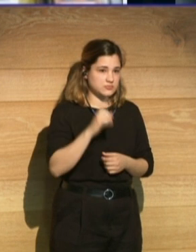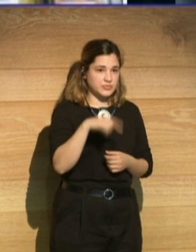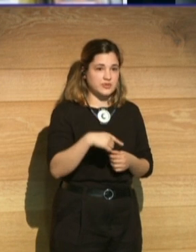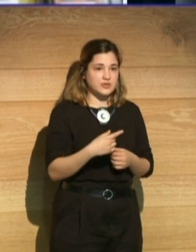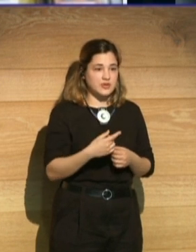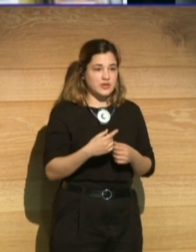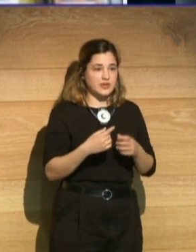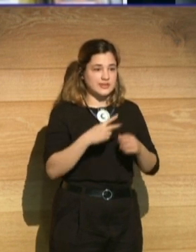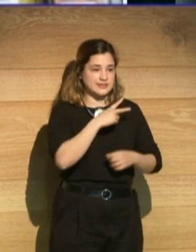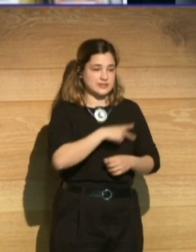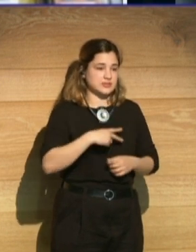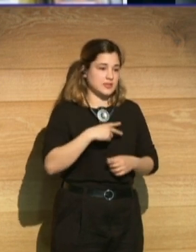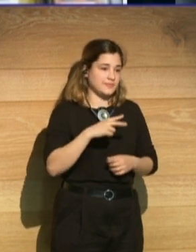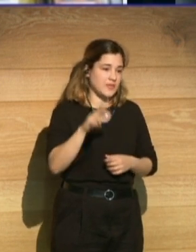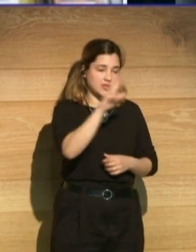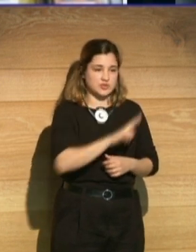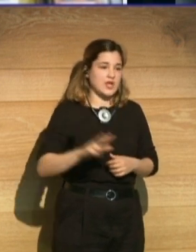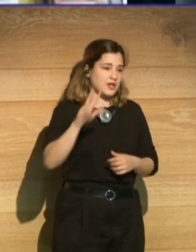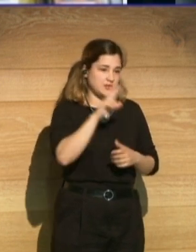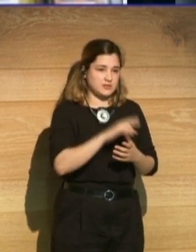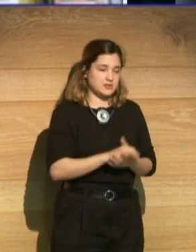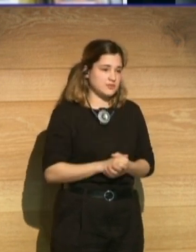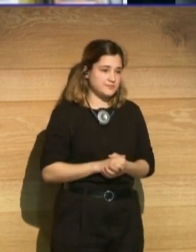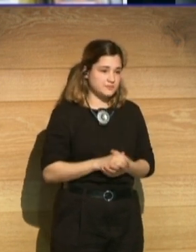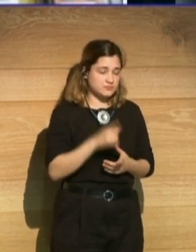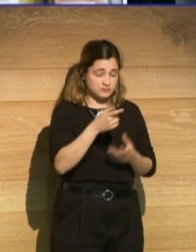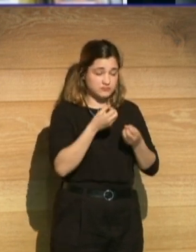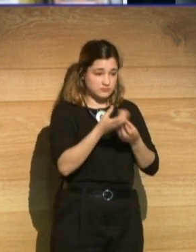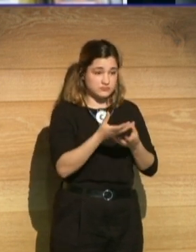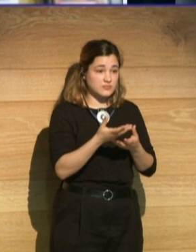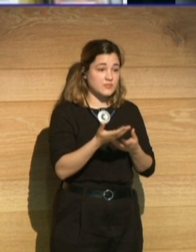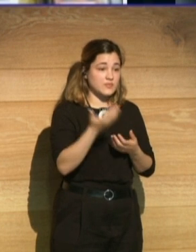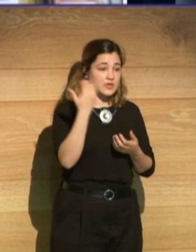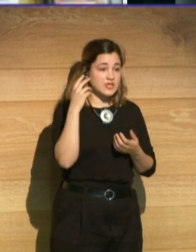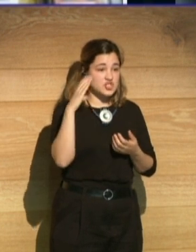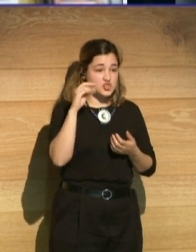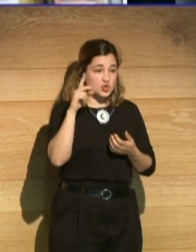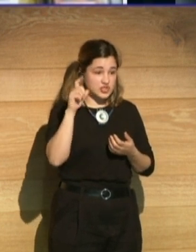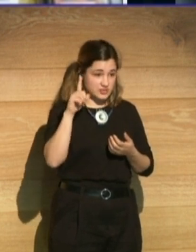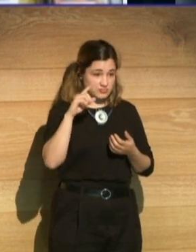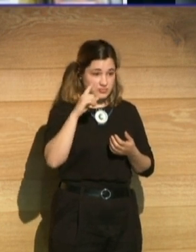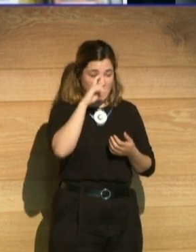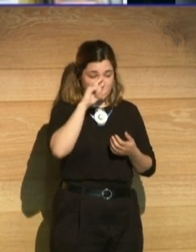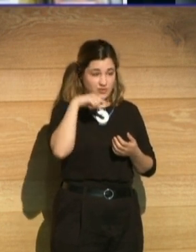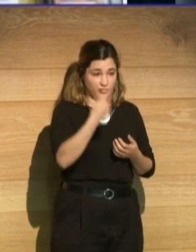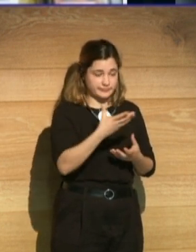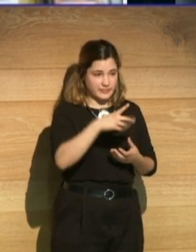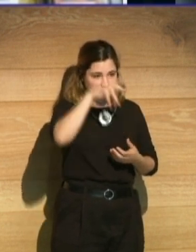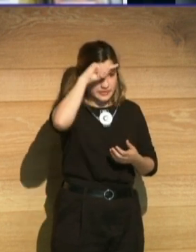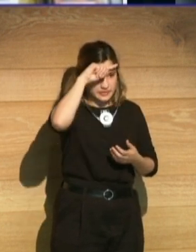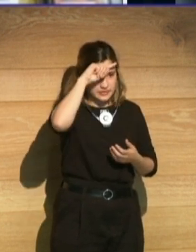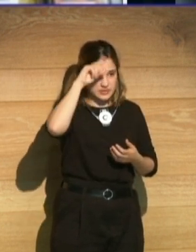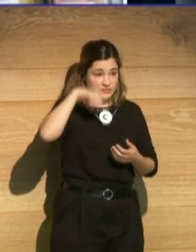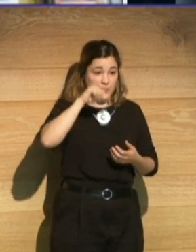nacional. Usted hablaba de Winston Churchill, que algunos años después pues tendrá que arrepentirse y ver en Mussolini